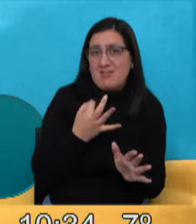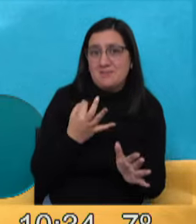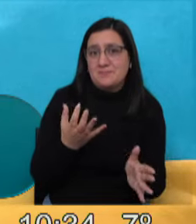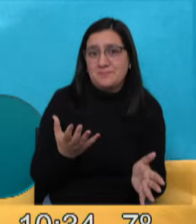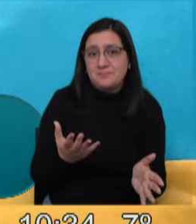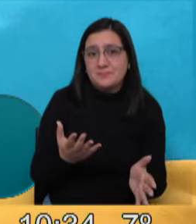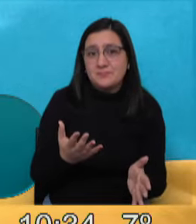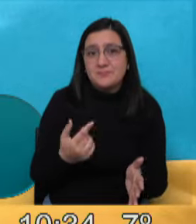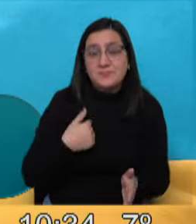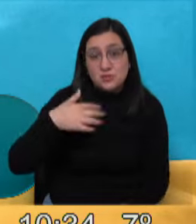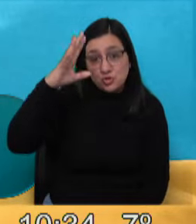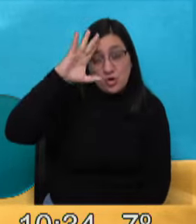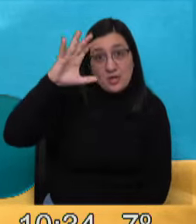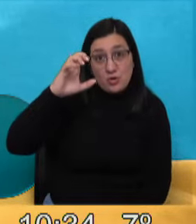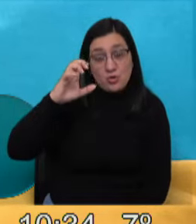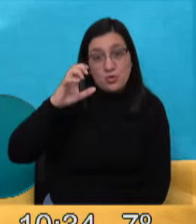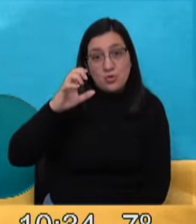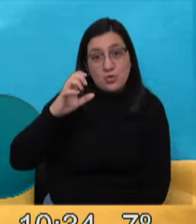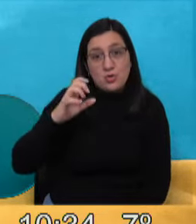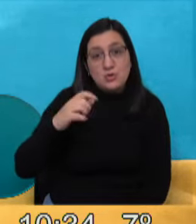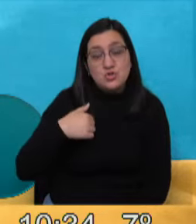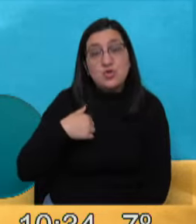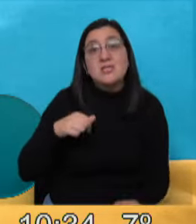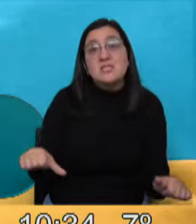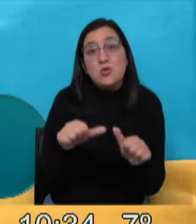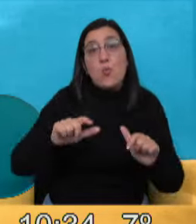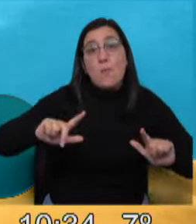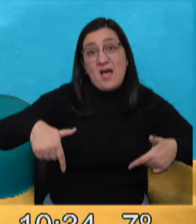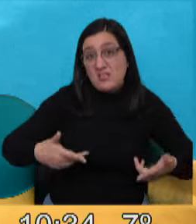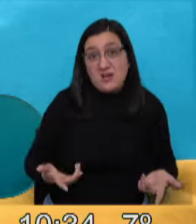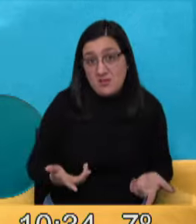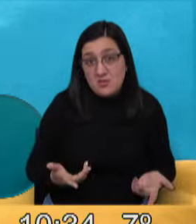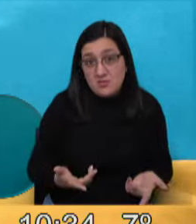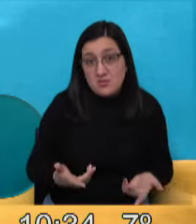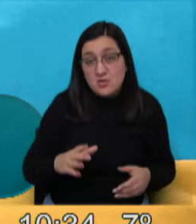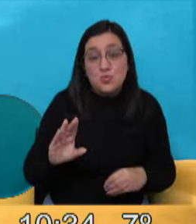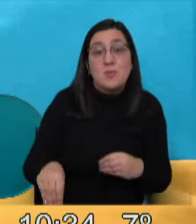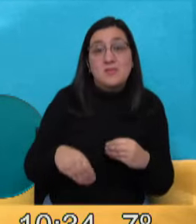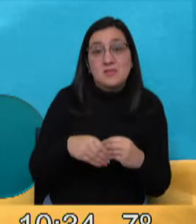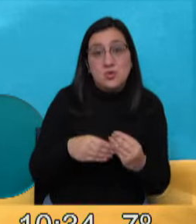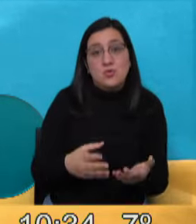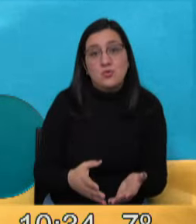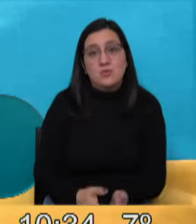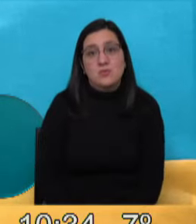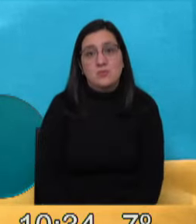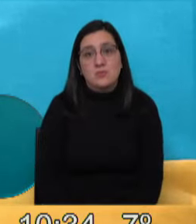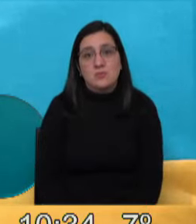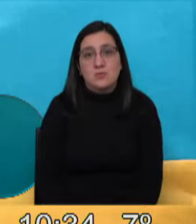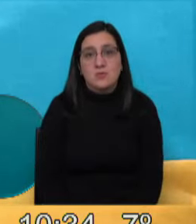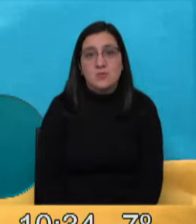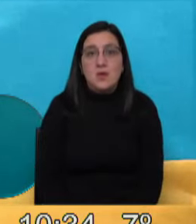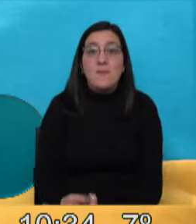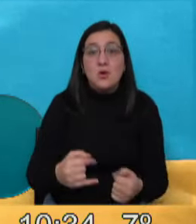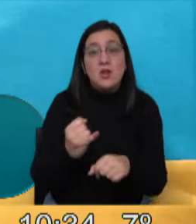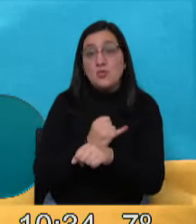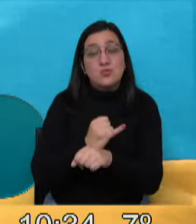que yo creo que hablo con un poco de propiedad porque tengo un máster en suplementación. Así que algo creo que les puedo llegar a dejar. Pero la